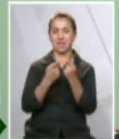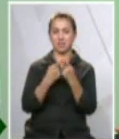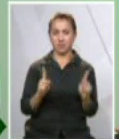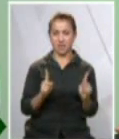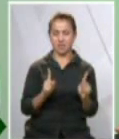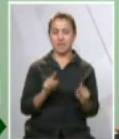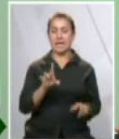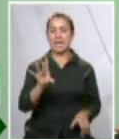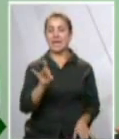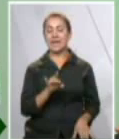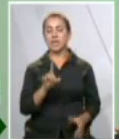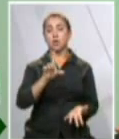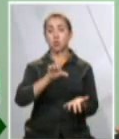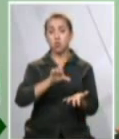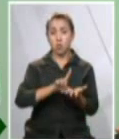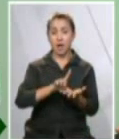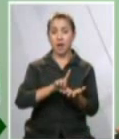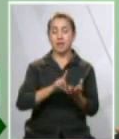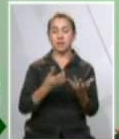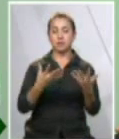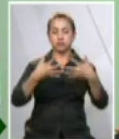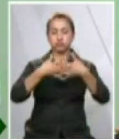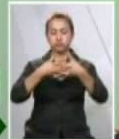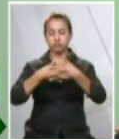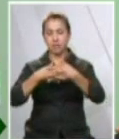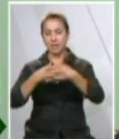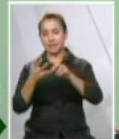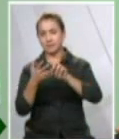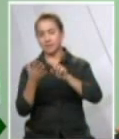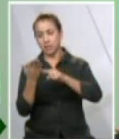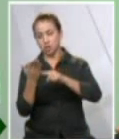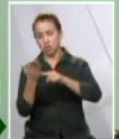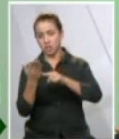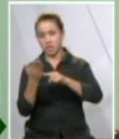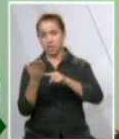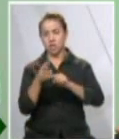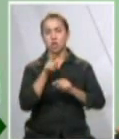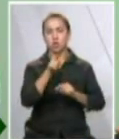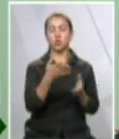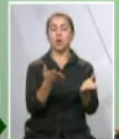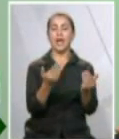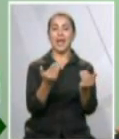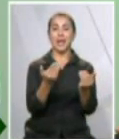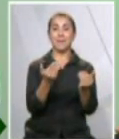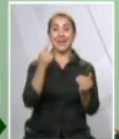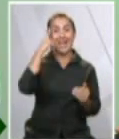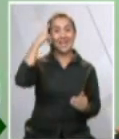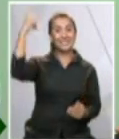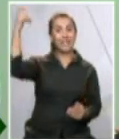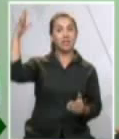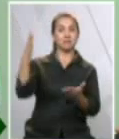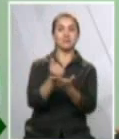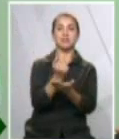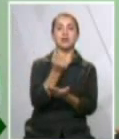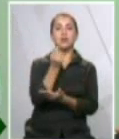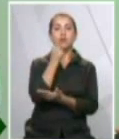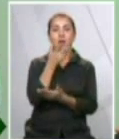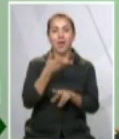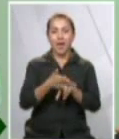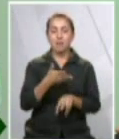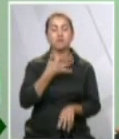y elige un lugar que mezcla la tecnología? ¿Qué esperanza hay? ¿Qué sueño hay? ¿Por qué esa